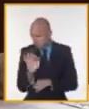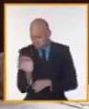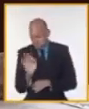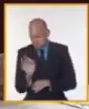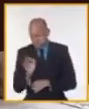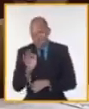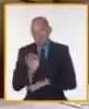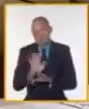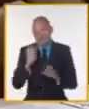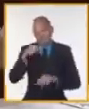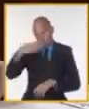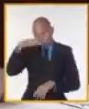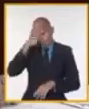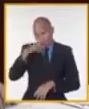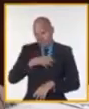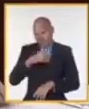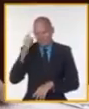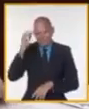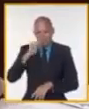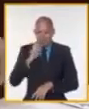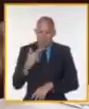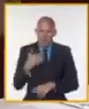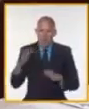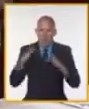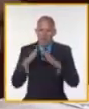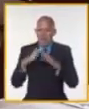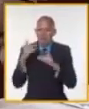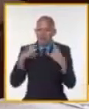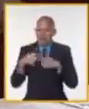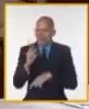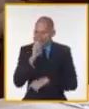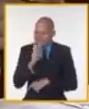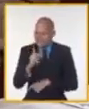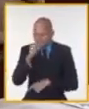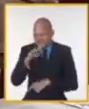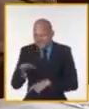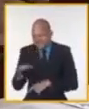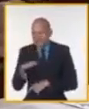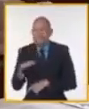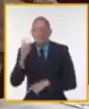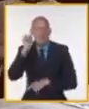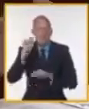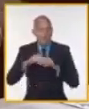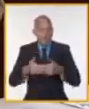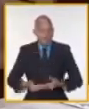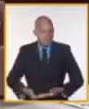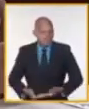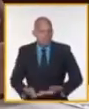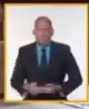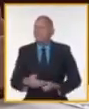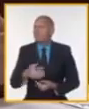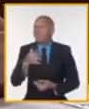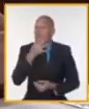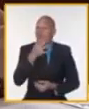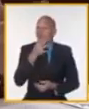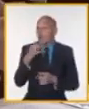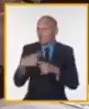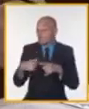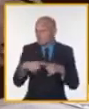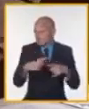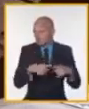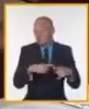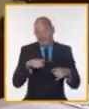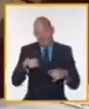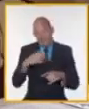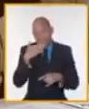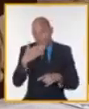condiciones de vulnerabilidad y el impacto de la medida, que los modelos de éxito, como bien se ha dicho en varias ocasiones, que existen en nuestra sociedad,